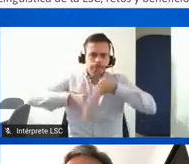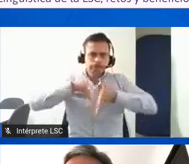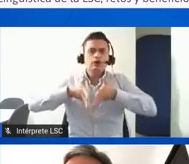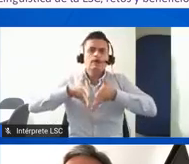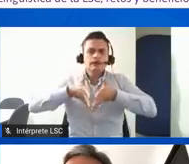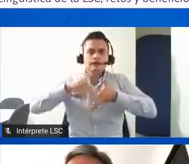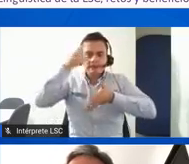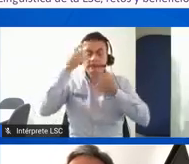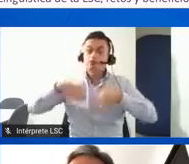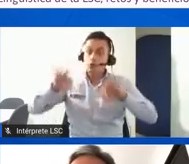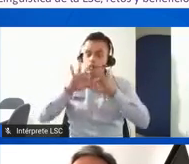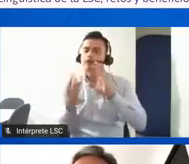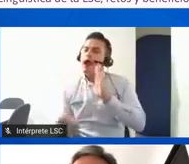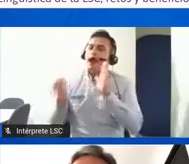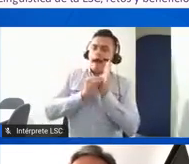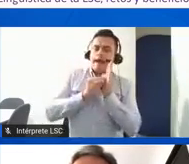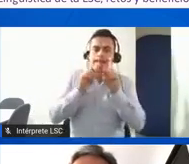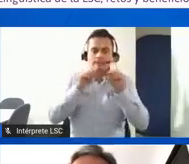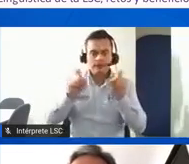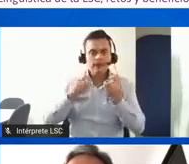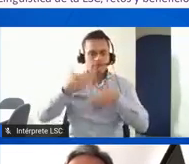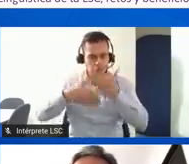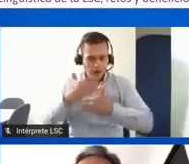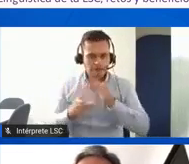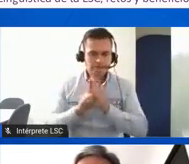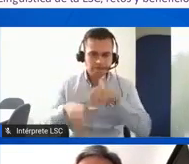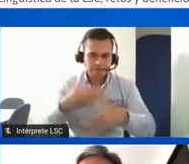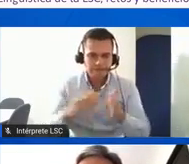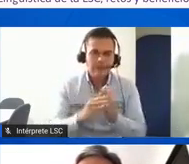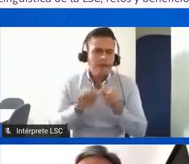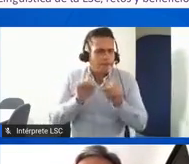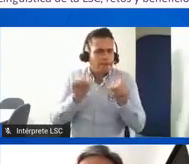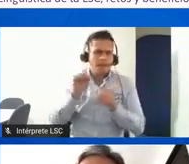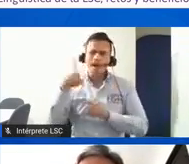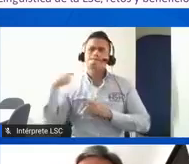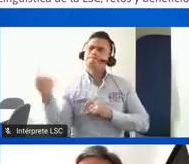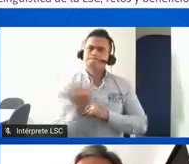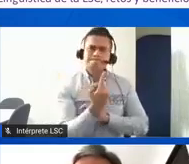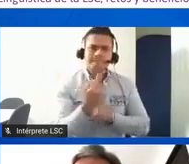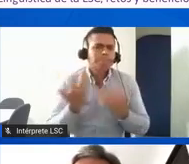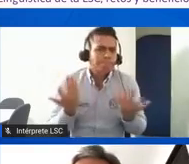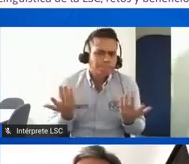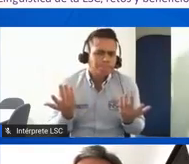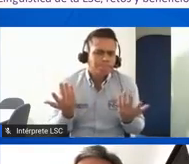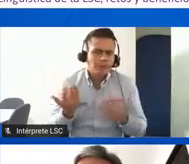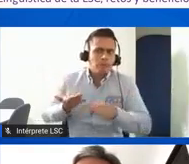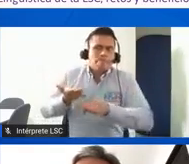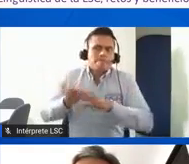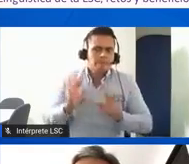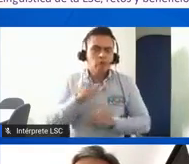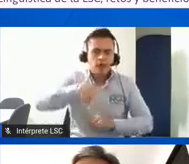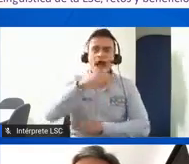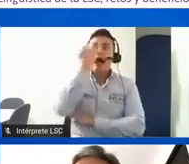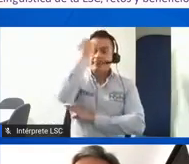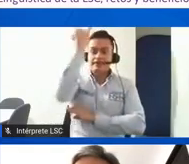su agenda legislativa cuando no es un tema, digamos, que regularmente esté servido sobre la mesa.